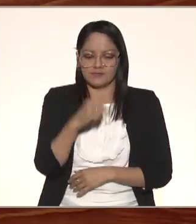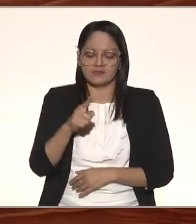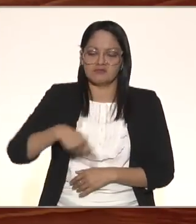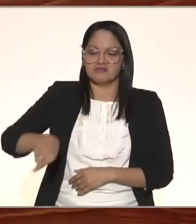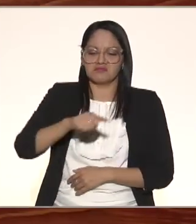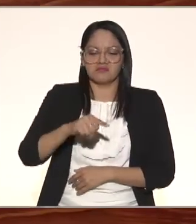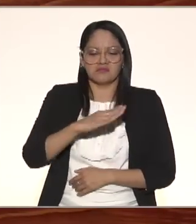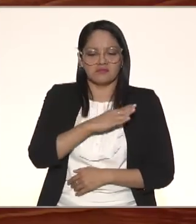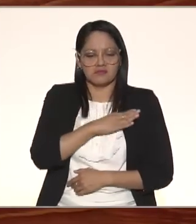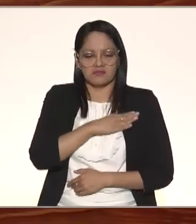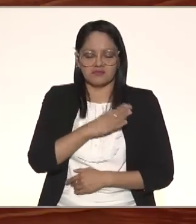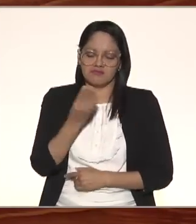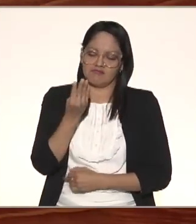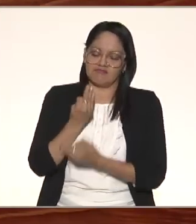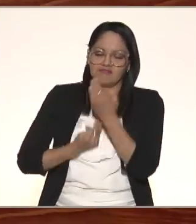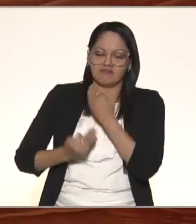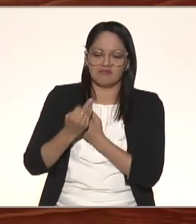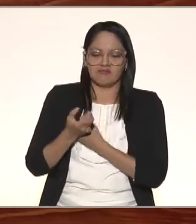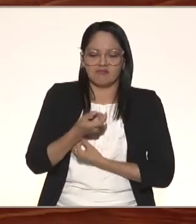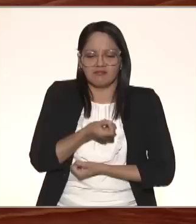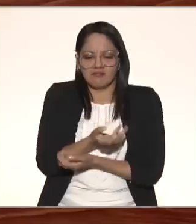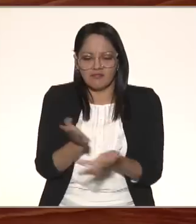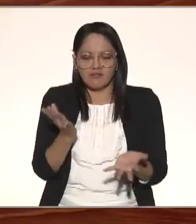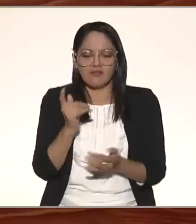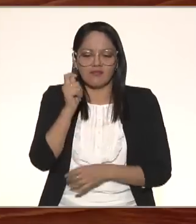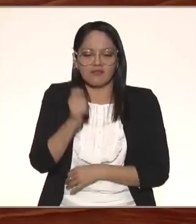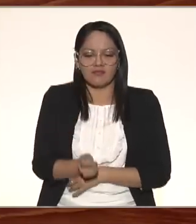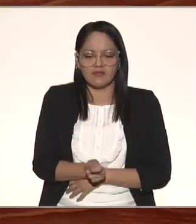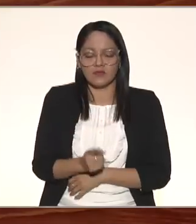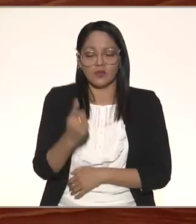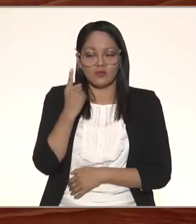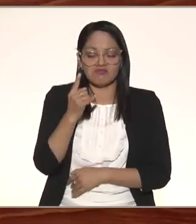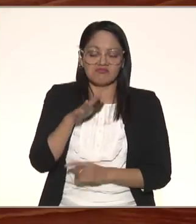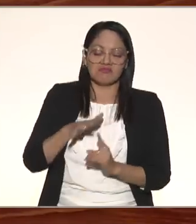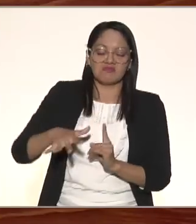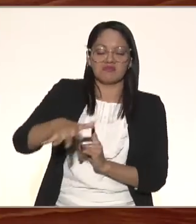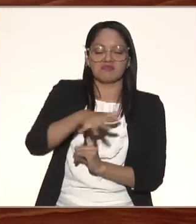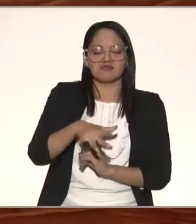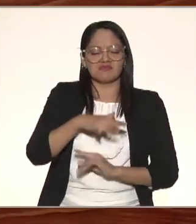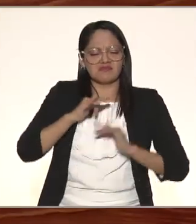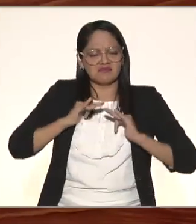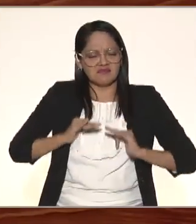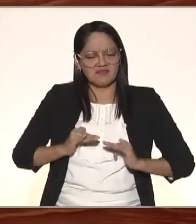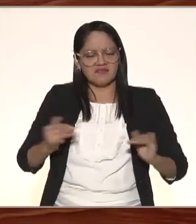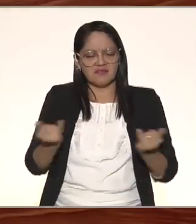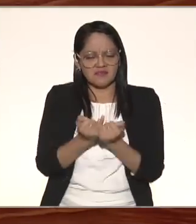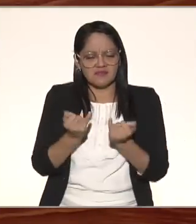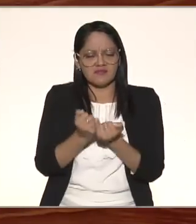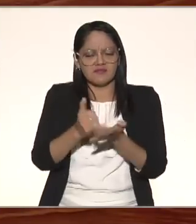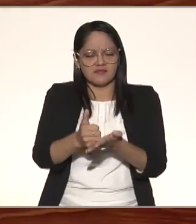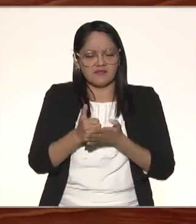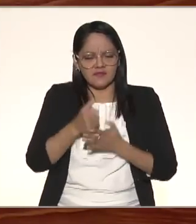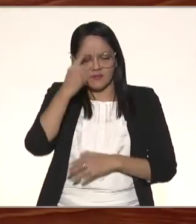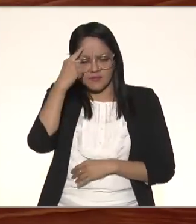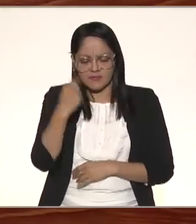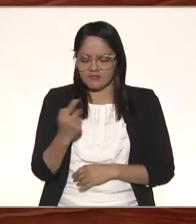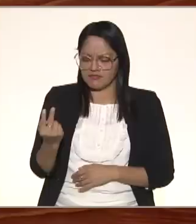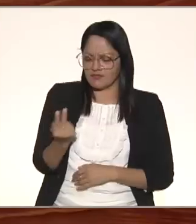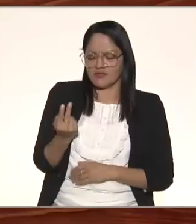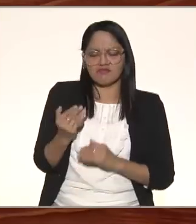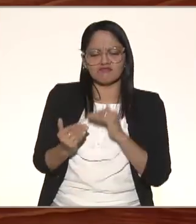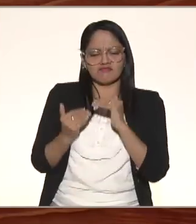generosidad ayuda a conformar no solo un ambiente favorable, sino también ayuda a que la pareja crezca.